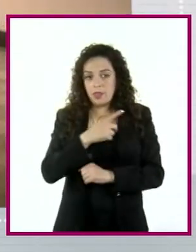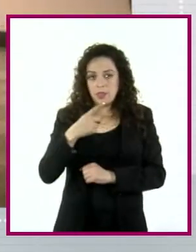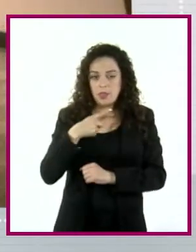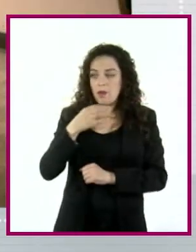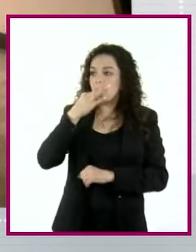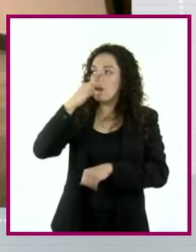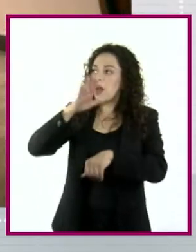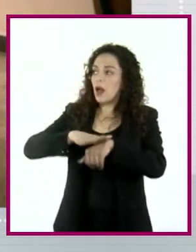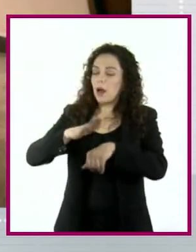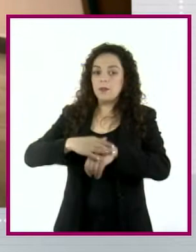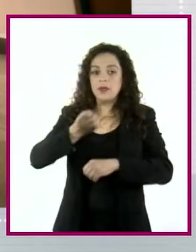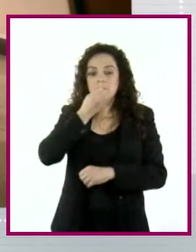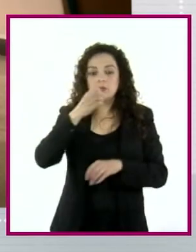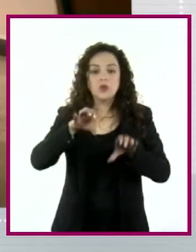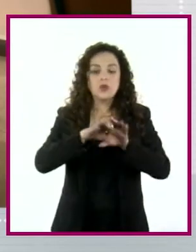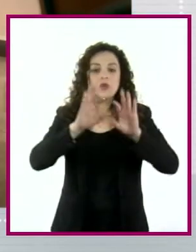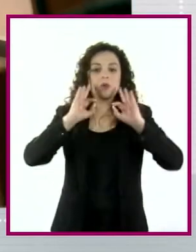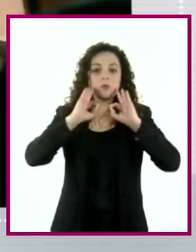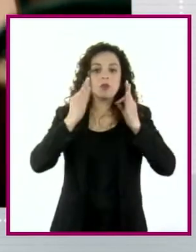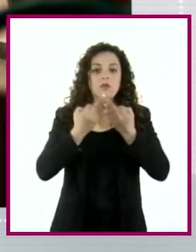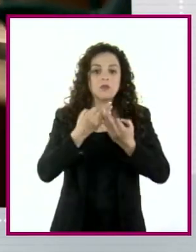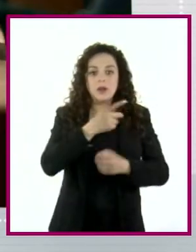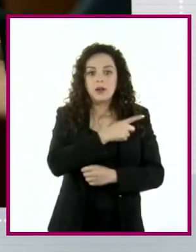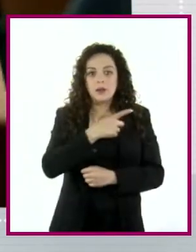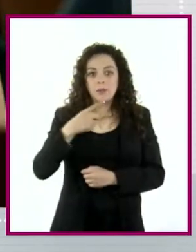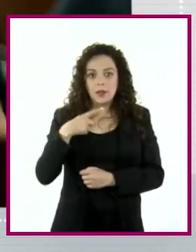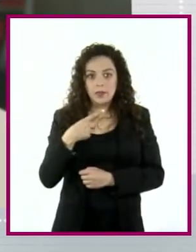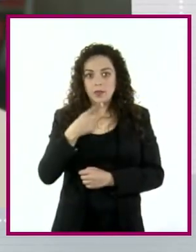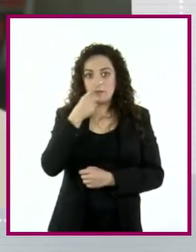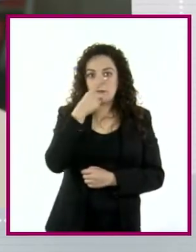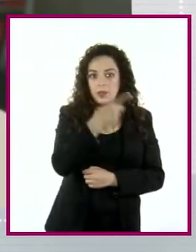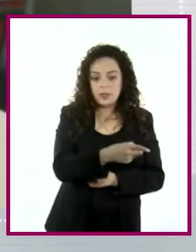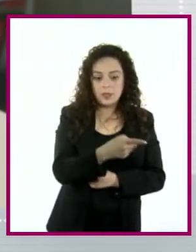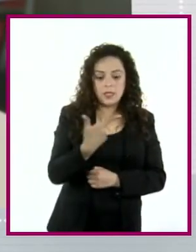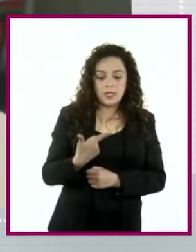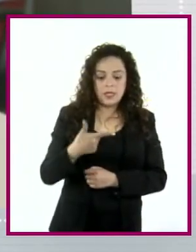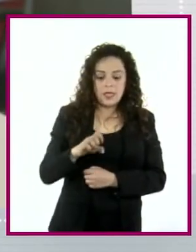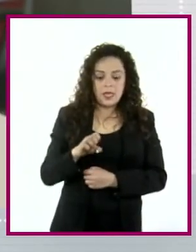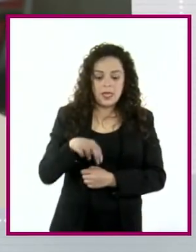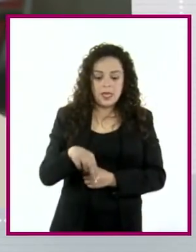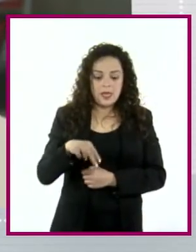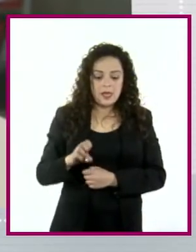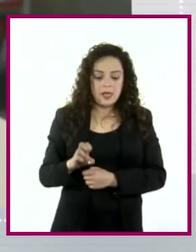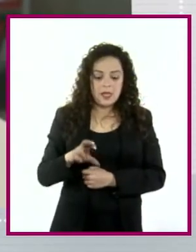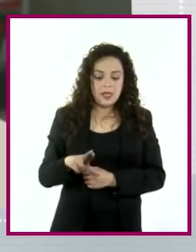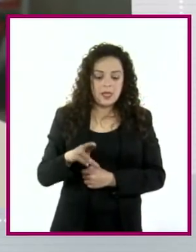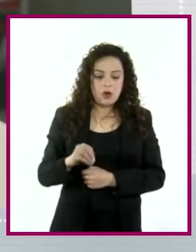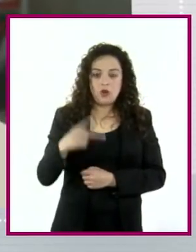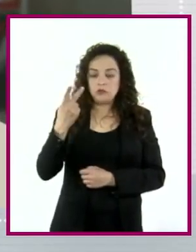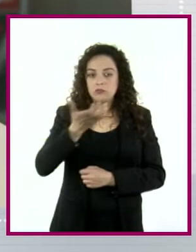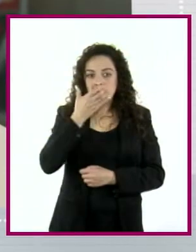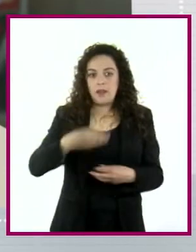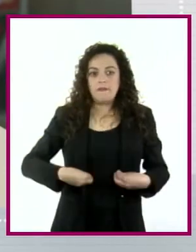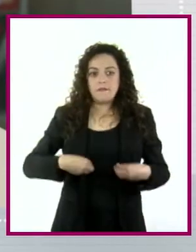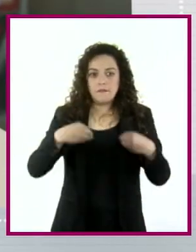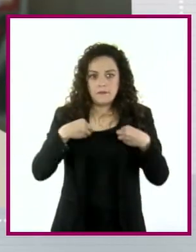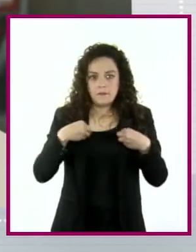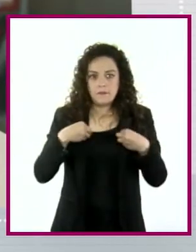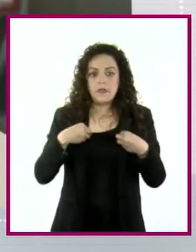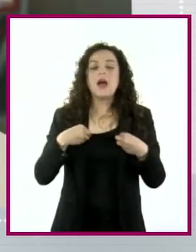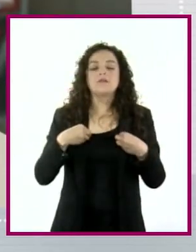que deben tratar con nombre y con género vivido y solicitado a la personita